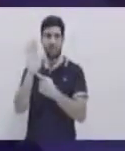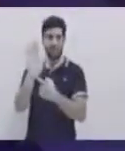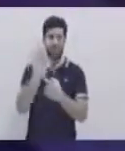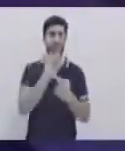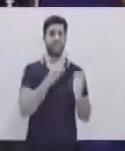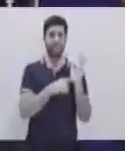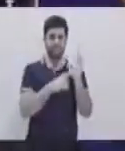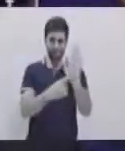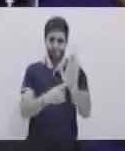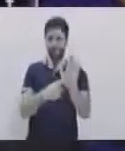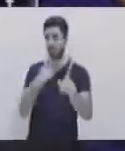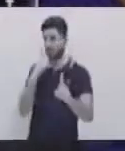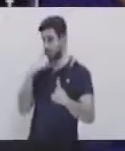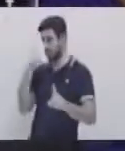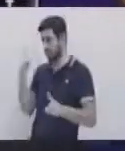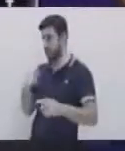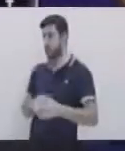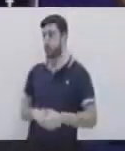nena.